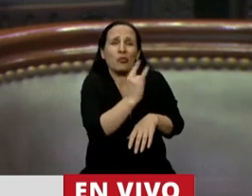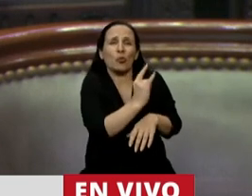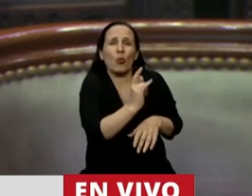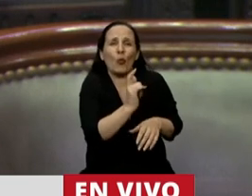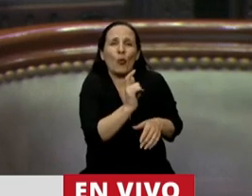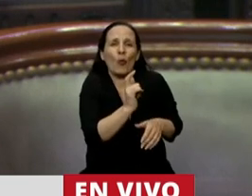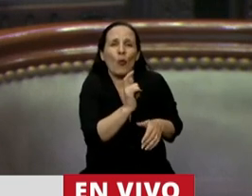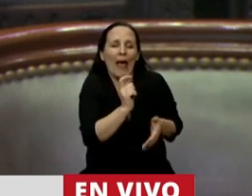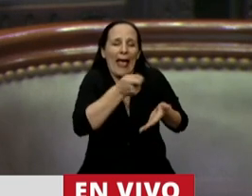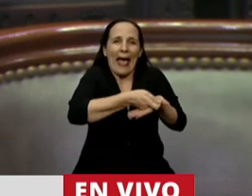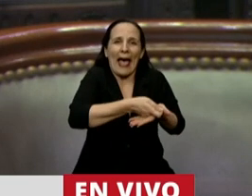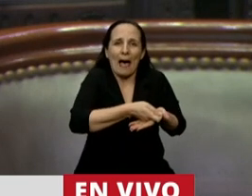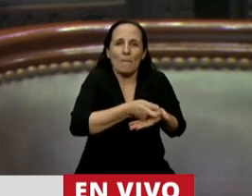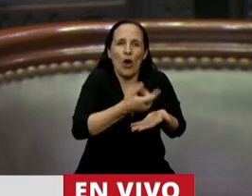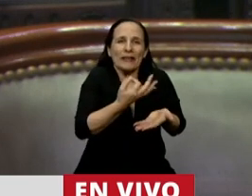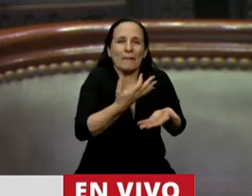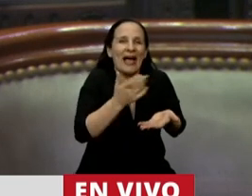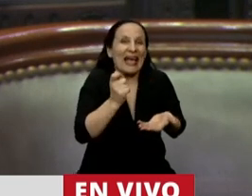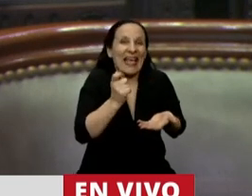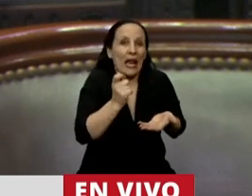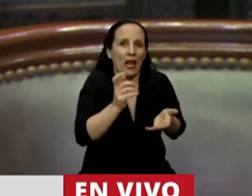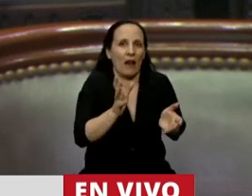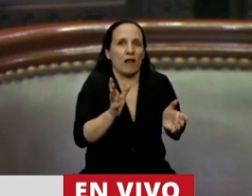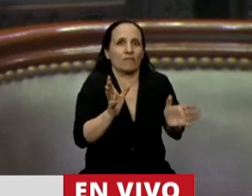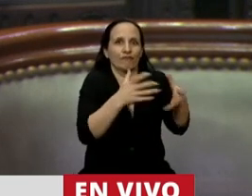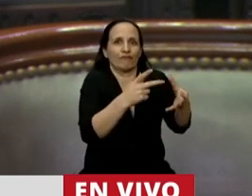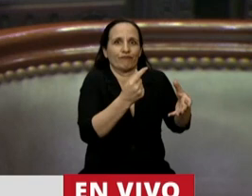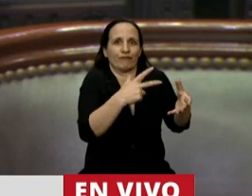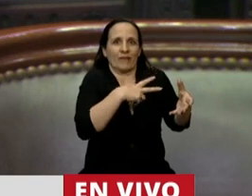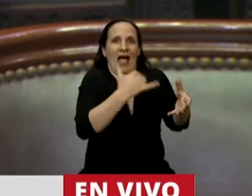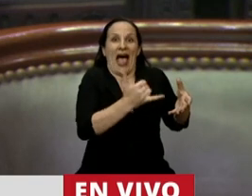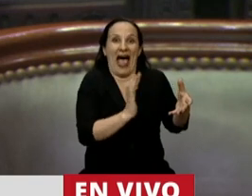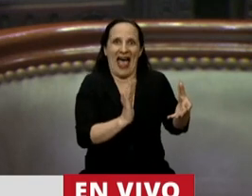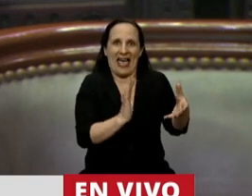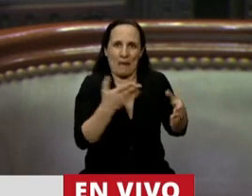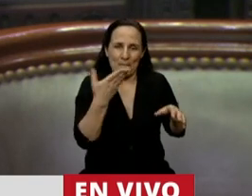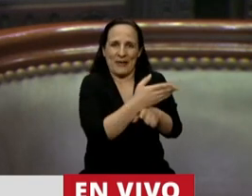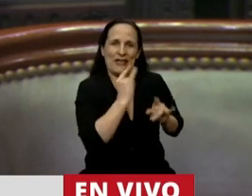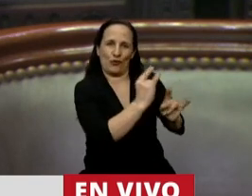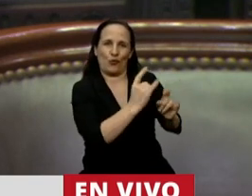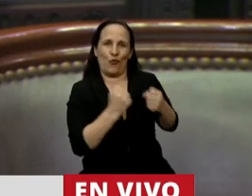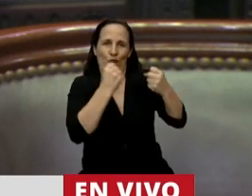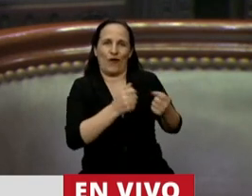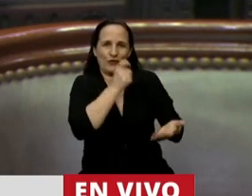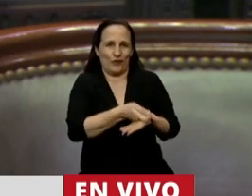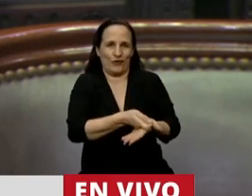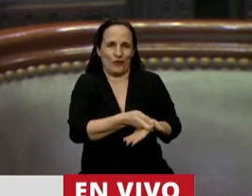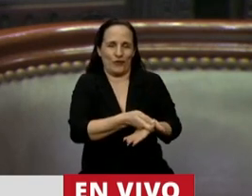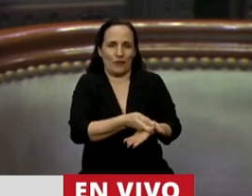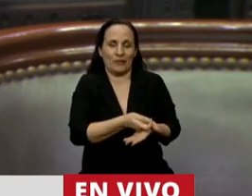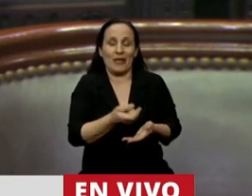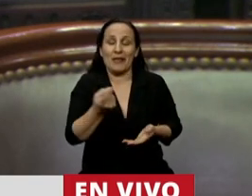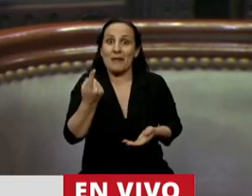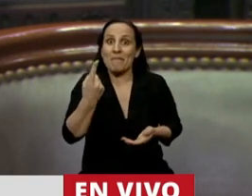extraordinario es a los que más tienen. Pero lamentablemente, Presidenta, en este país hay